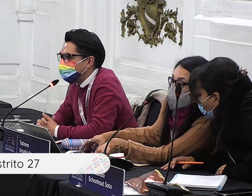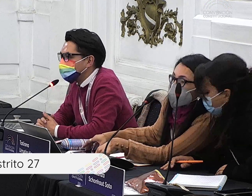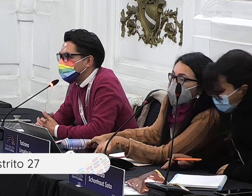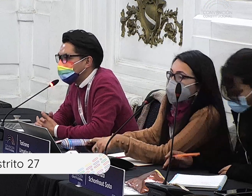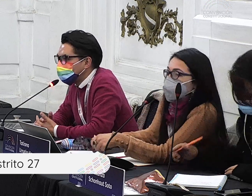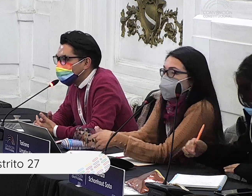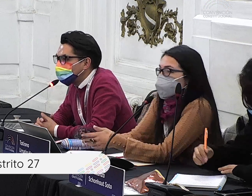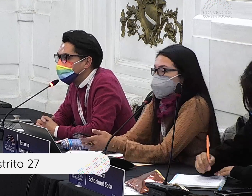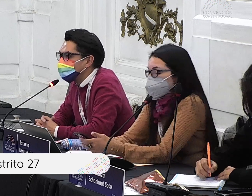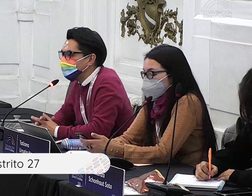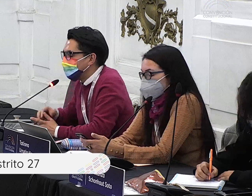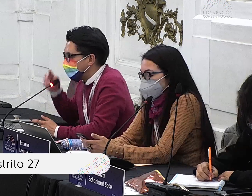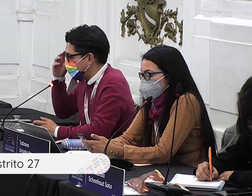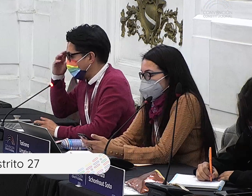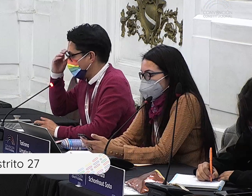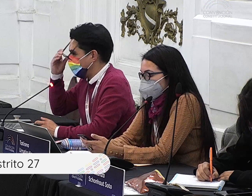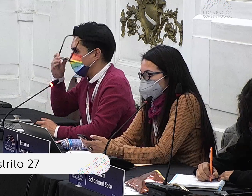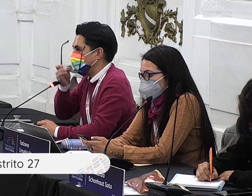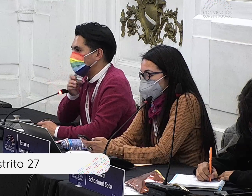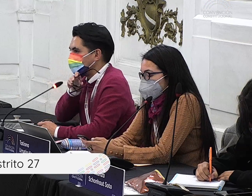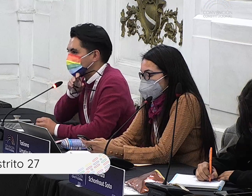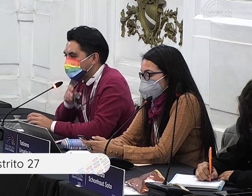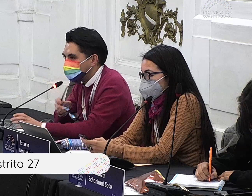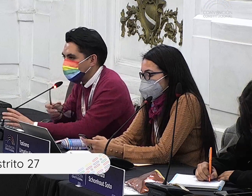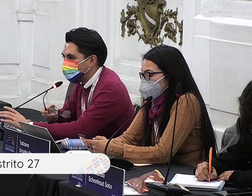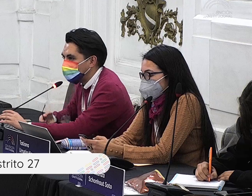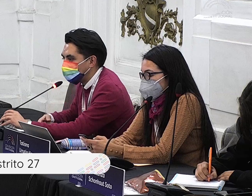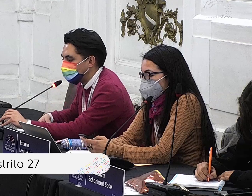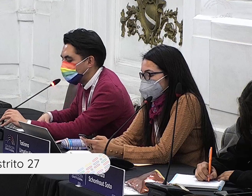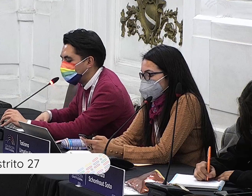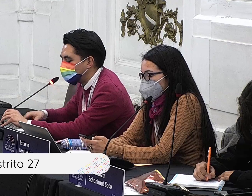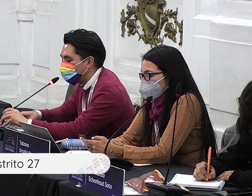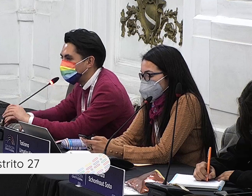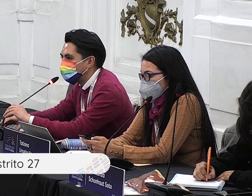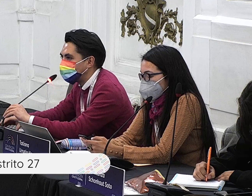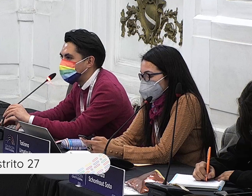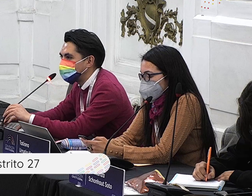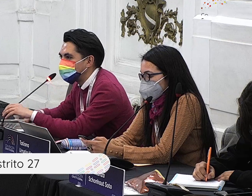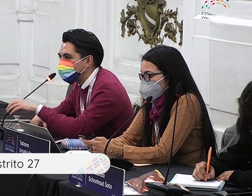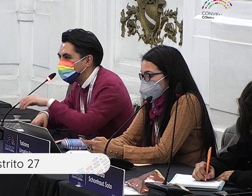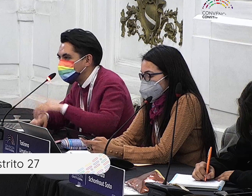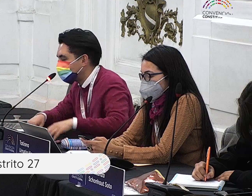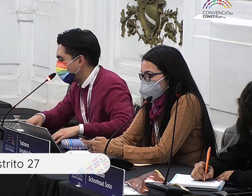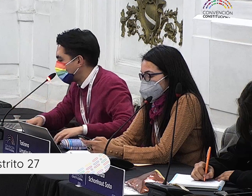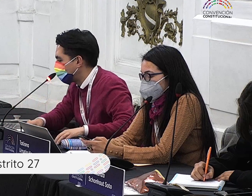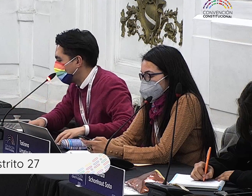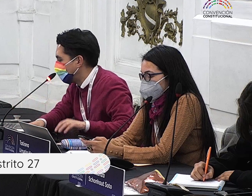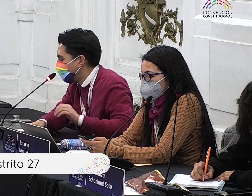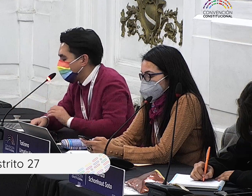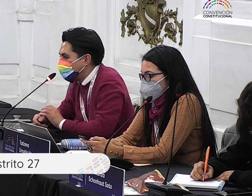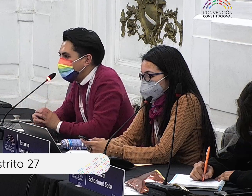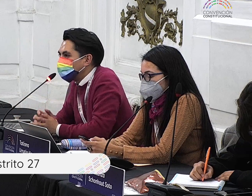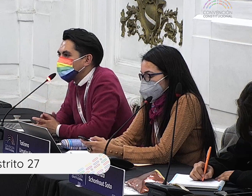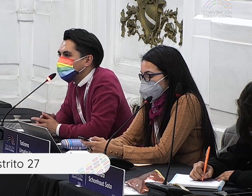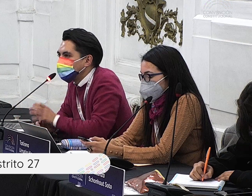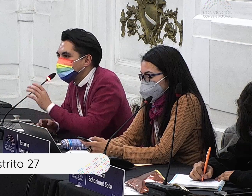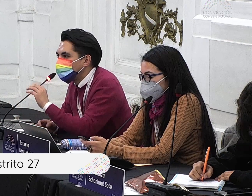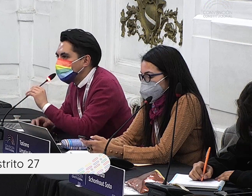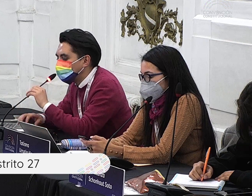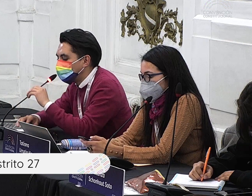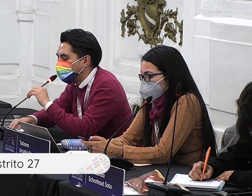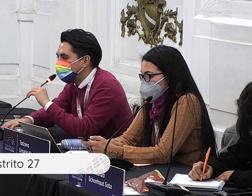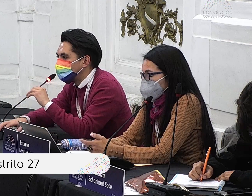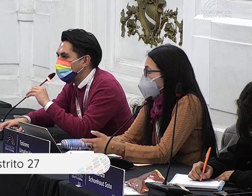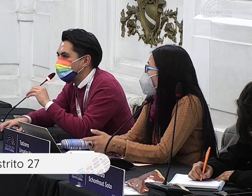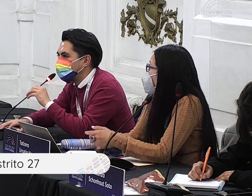la presencia de facilitadores, a través de la entrega de material escrito, la capacitación de ciertas personas. ¿Cómo ven ustedes